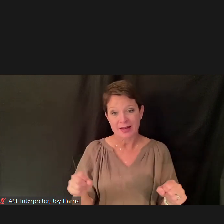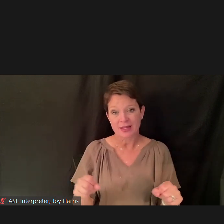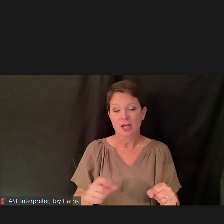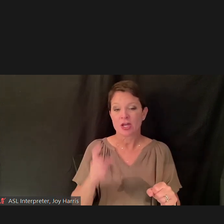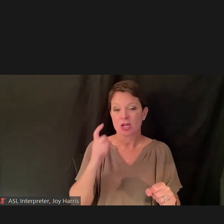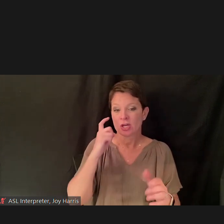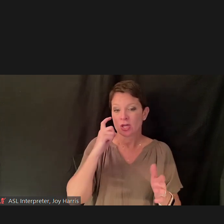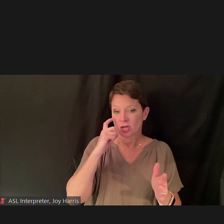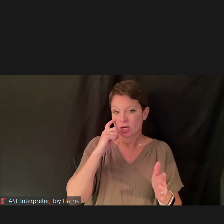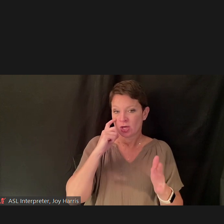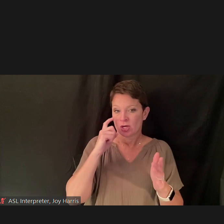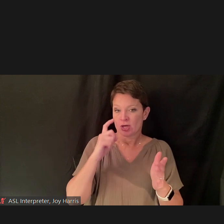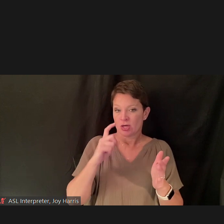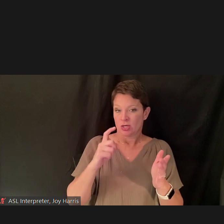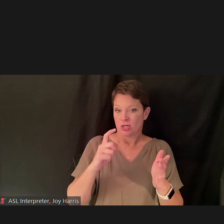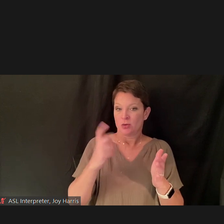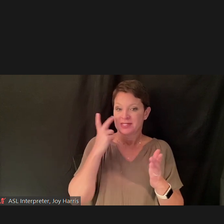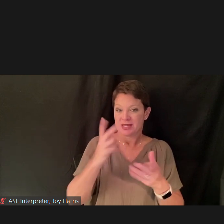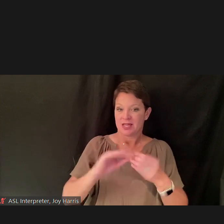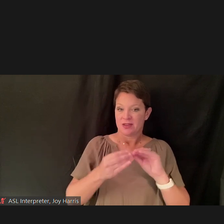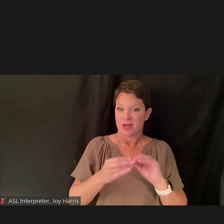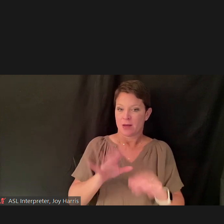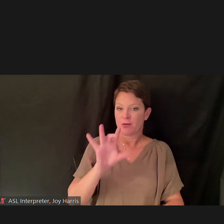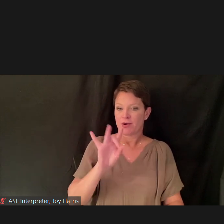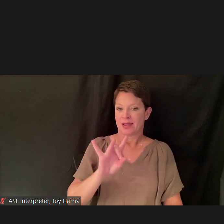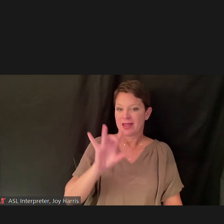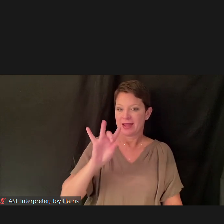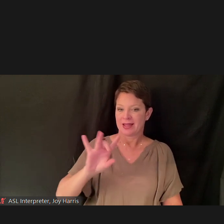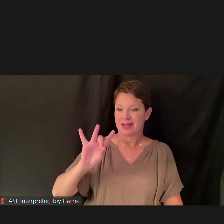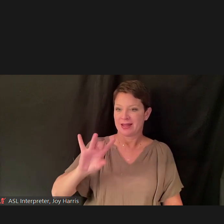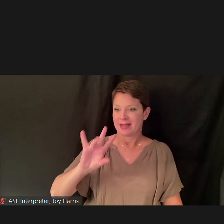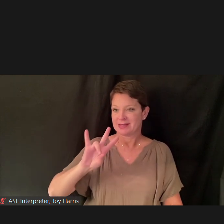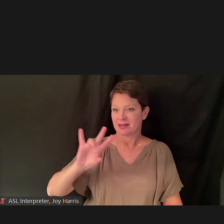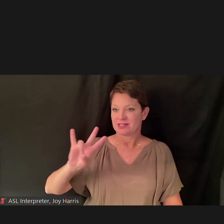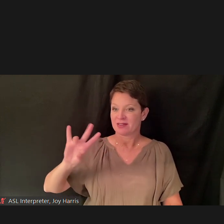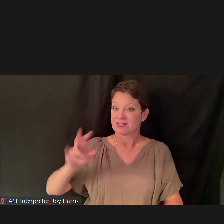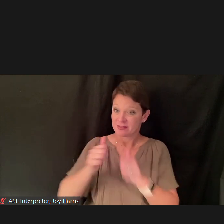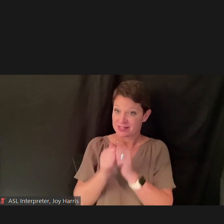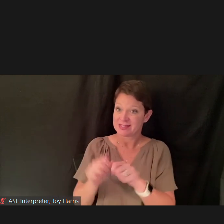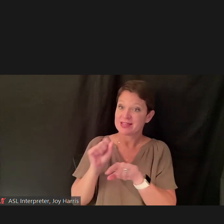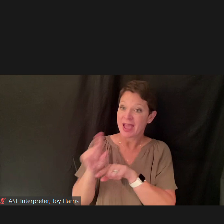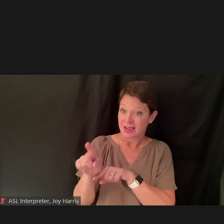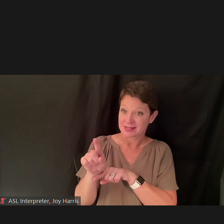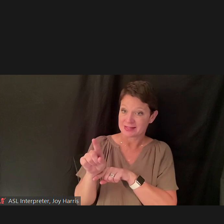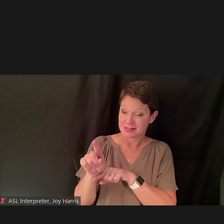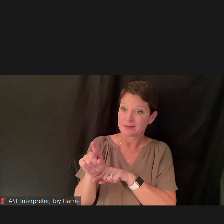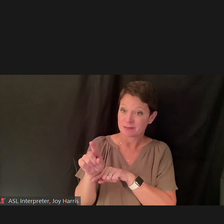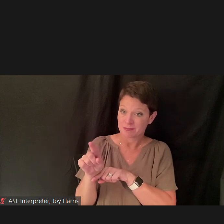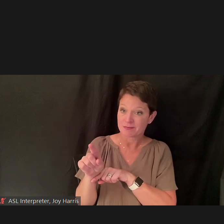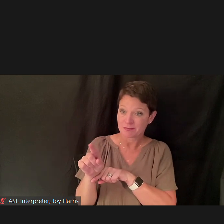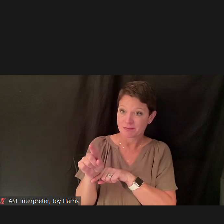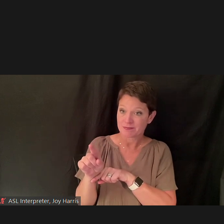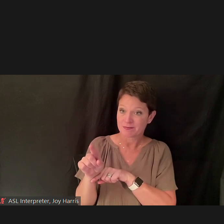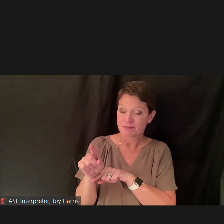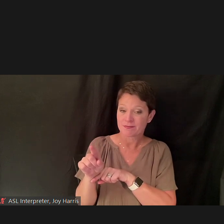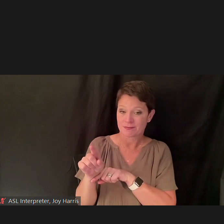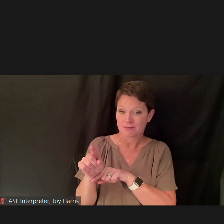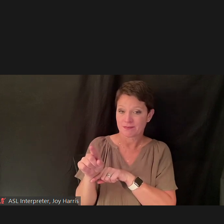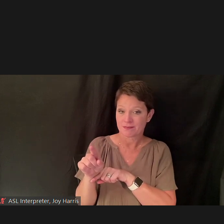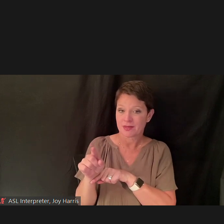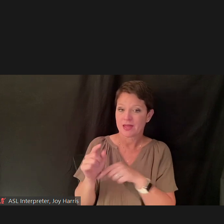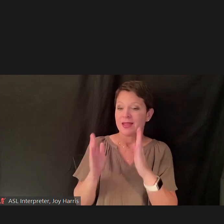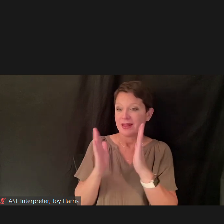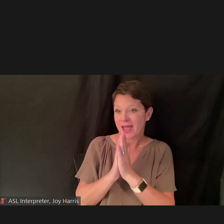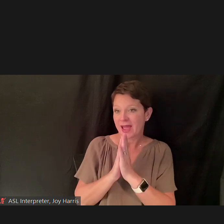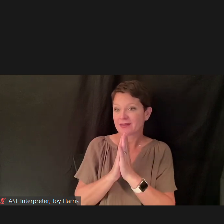puede anotarse también y como pueden ver aquí el número que ven aquí, pueden enviar un mensaje